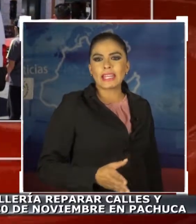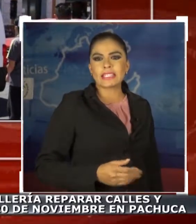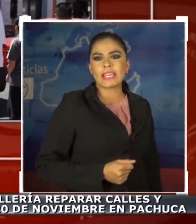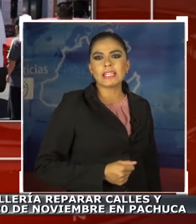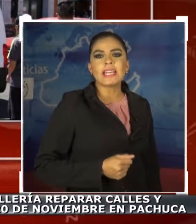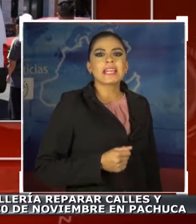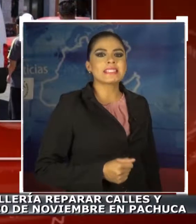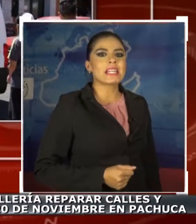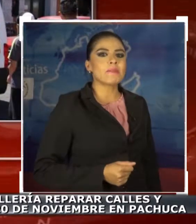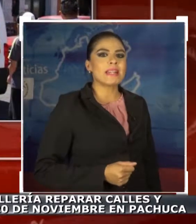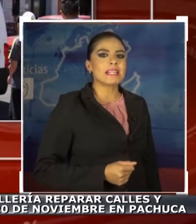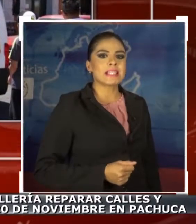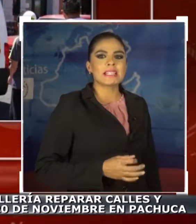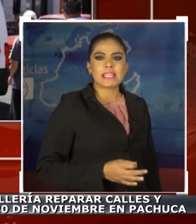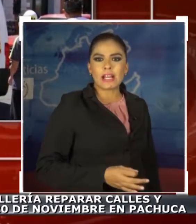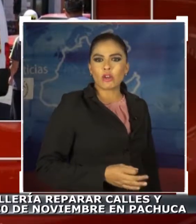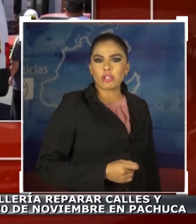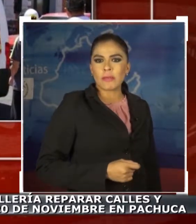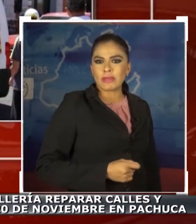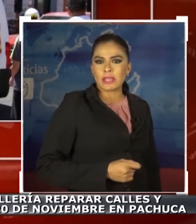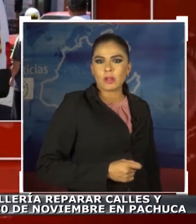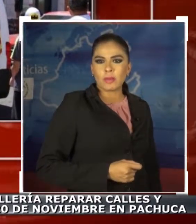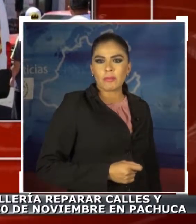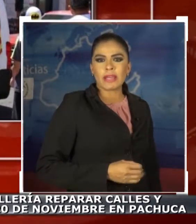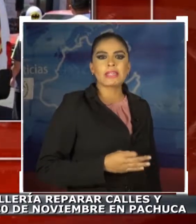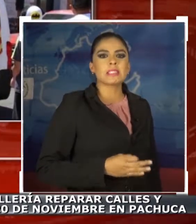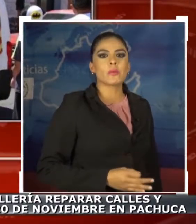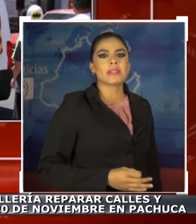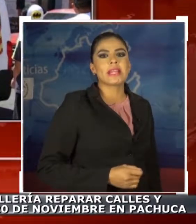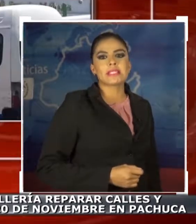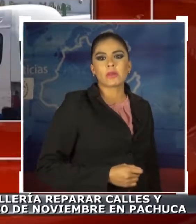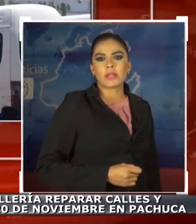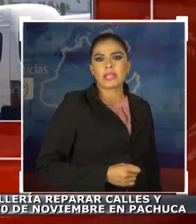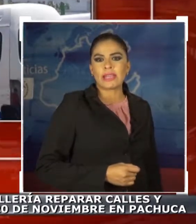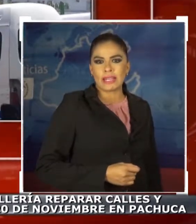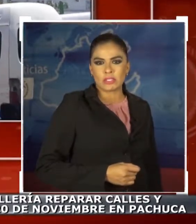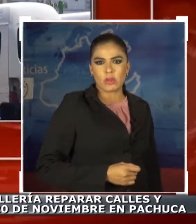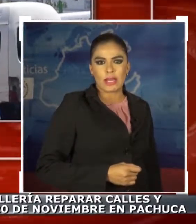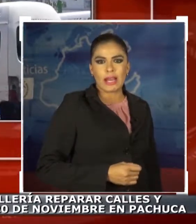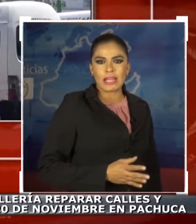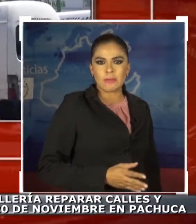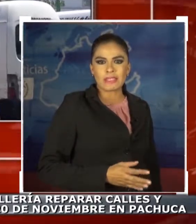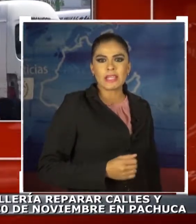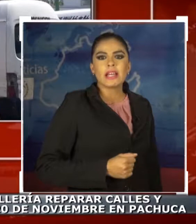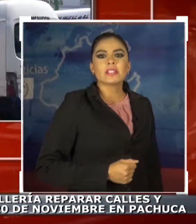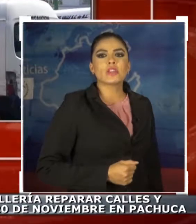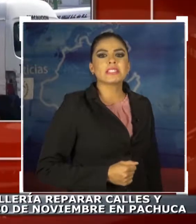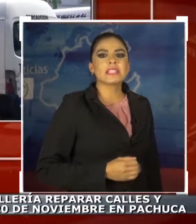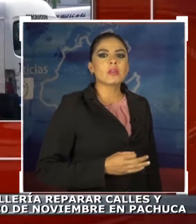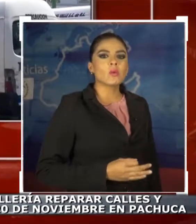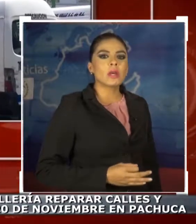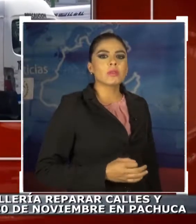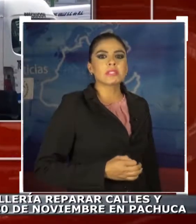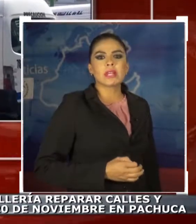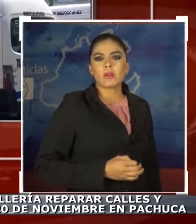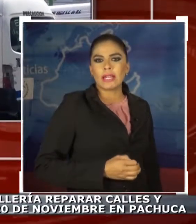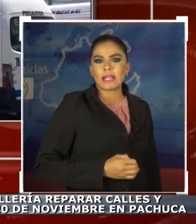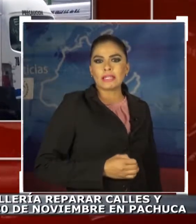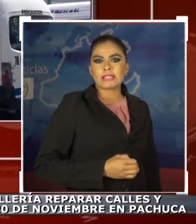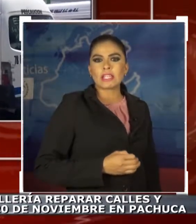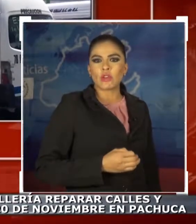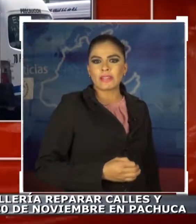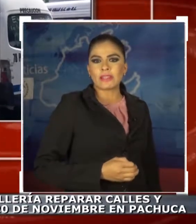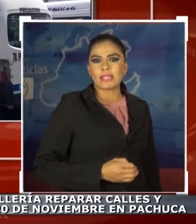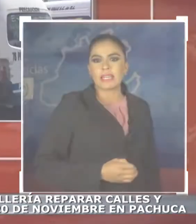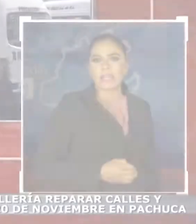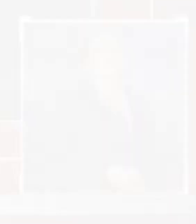exigen que se reparen las calles de la colonia 20 de noviembre y se aumente la seguridad en la zona además solicitan una audiencia con